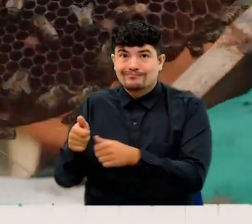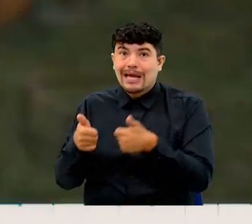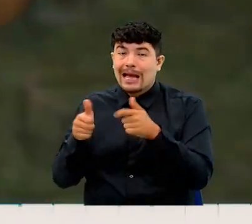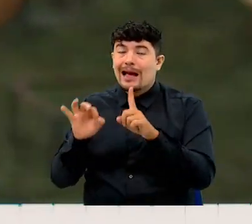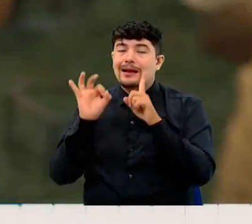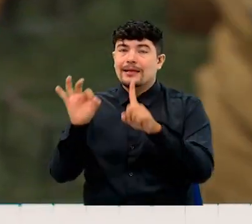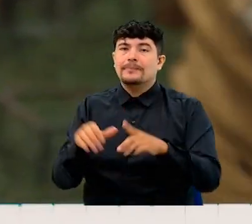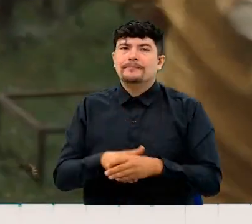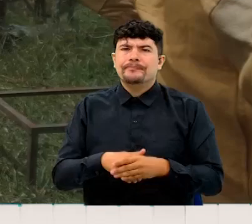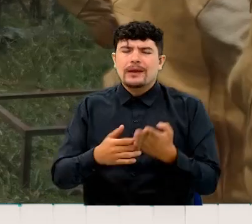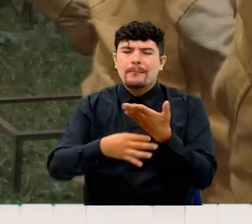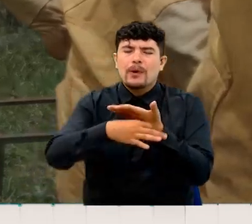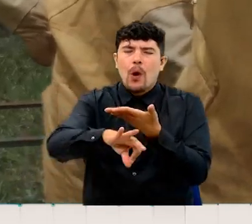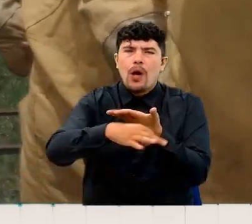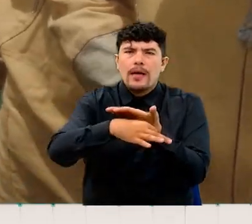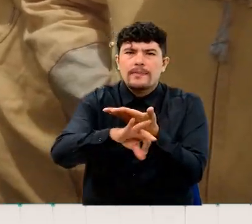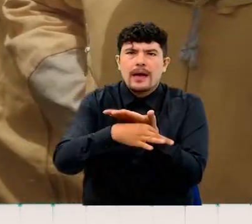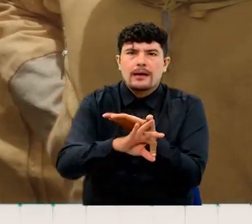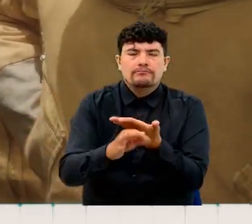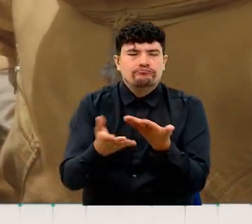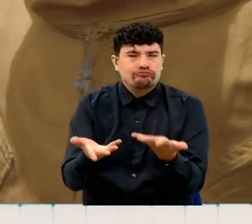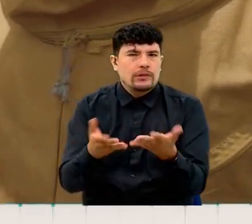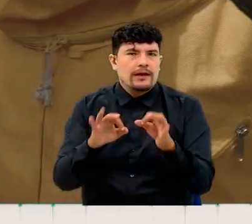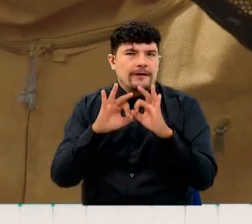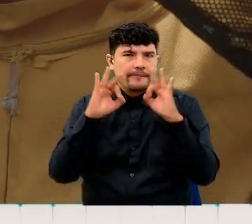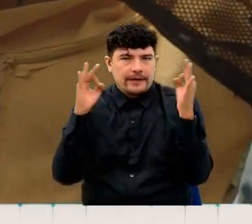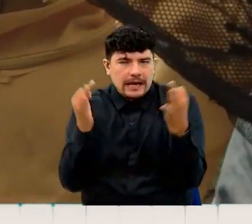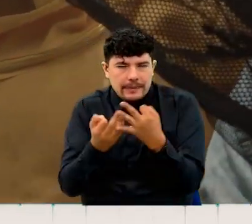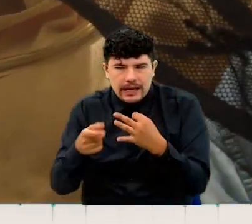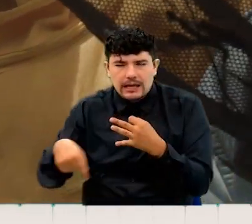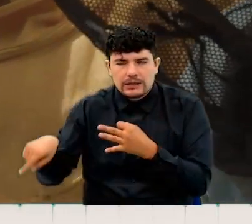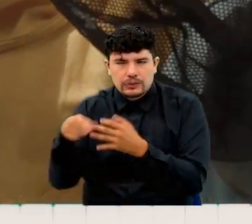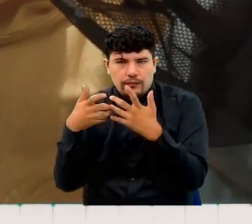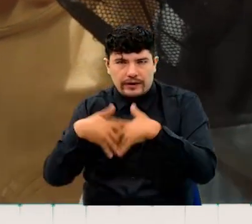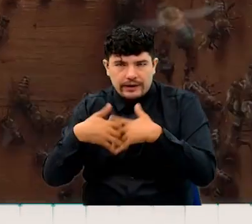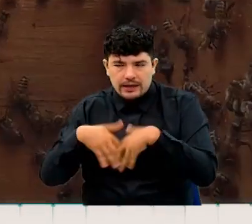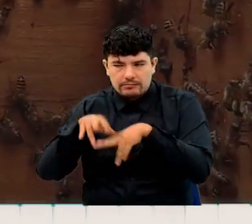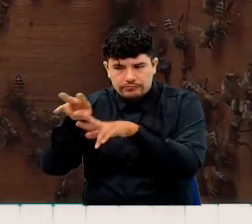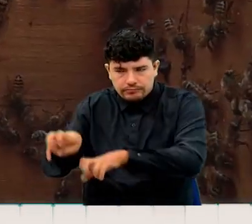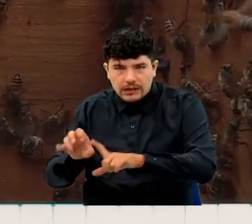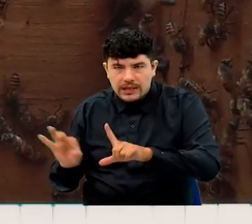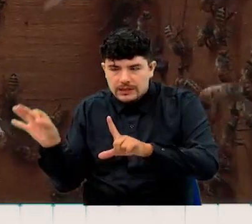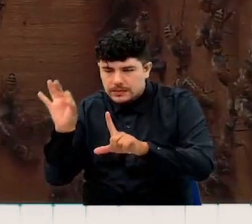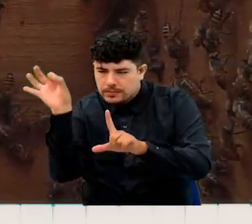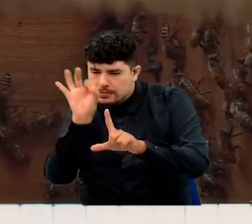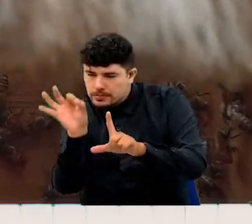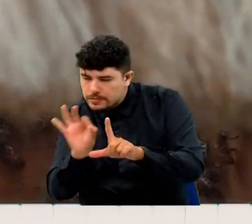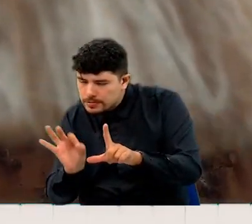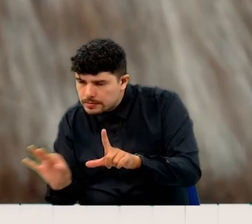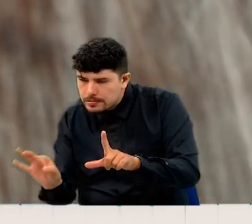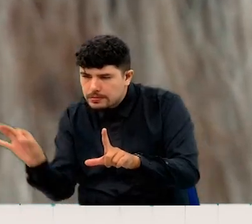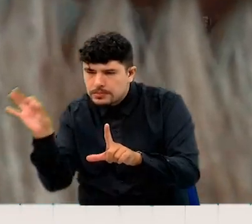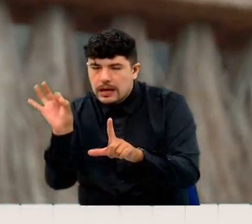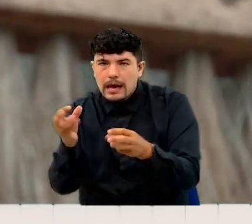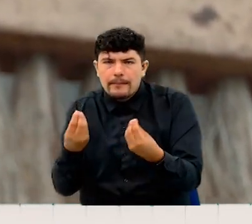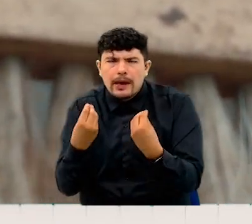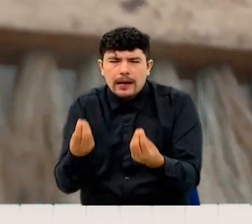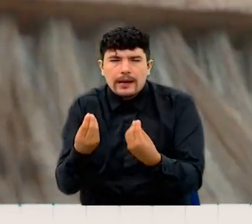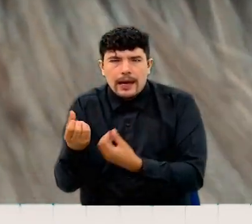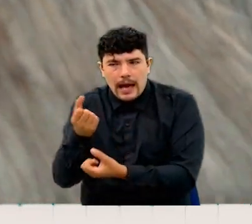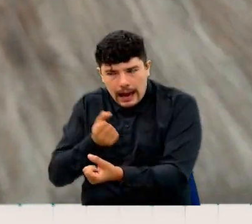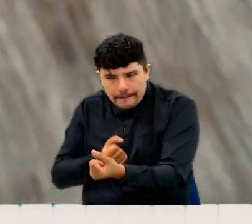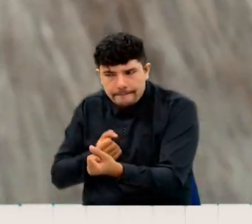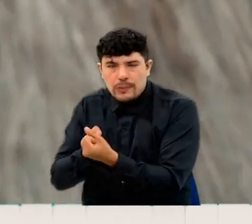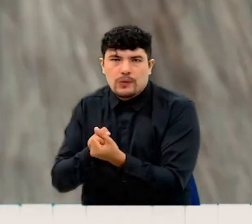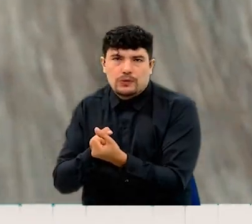En Oiva llegamos a familias apicultoras para apoyar y fortalecer sus conocimientos en el cuidado de